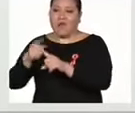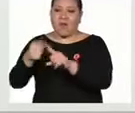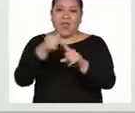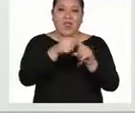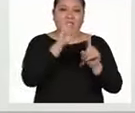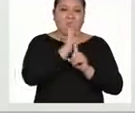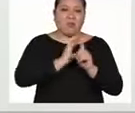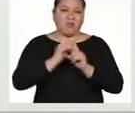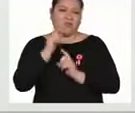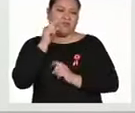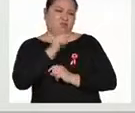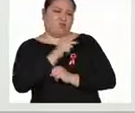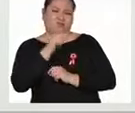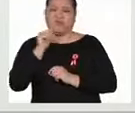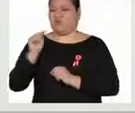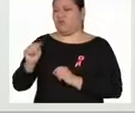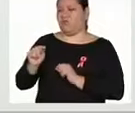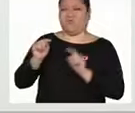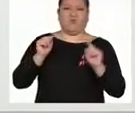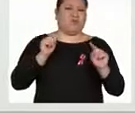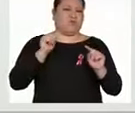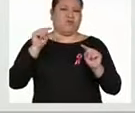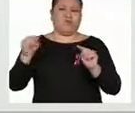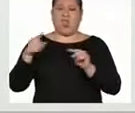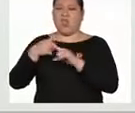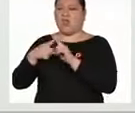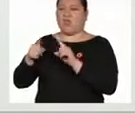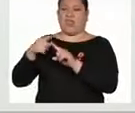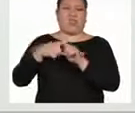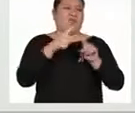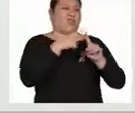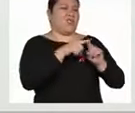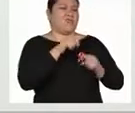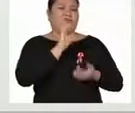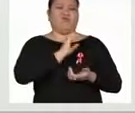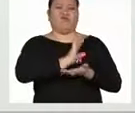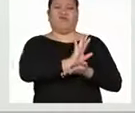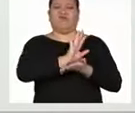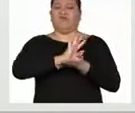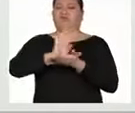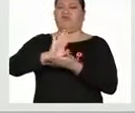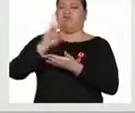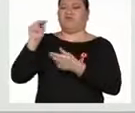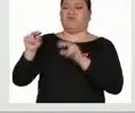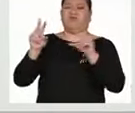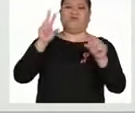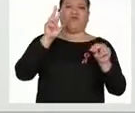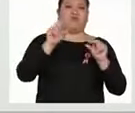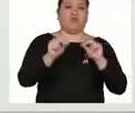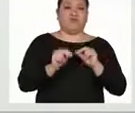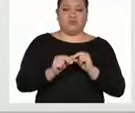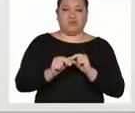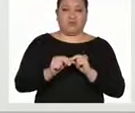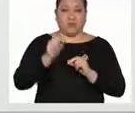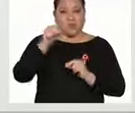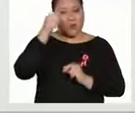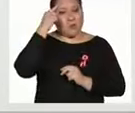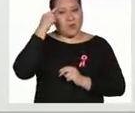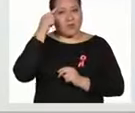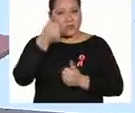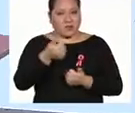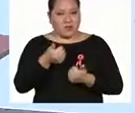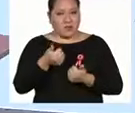a juzgarse entre sí, encontrando diferencias y criticándose entre ellas. ¿Te parece una